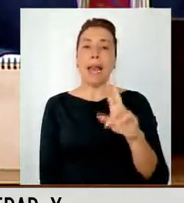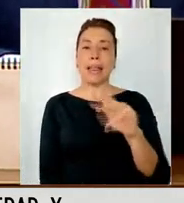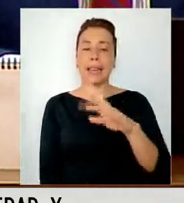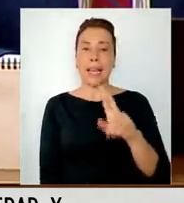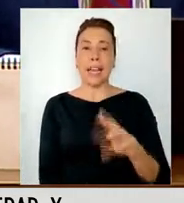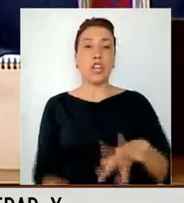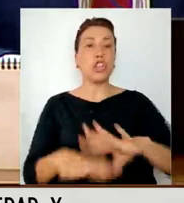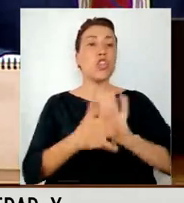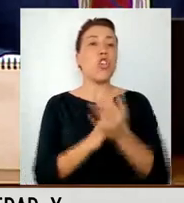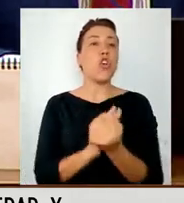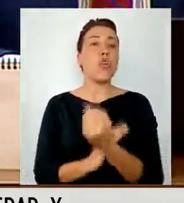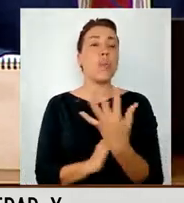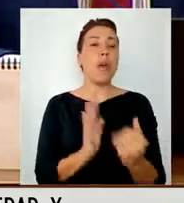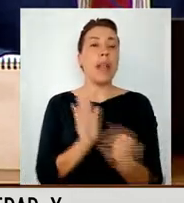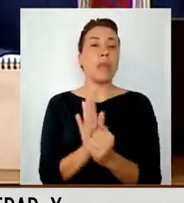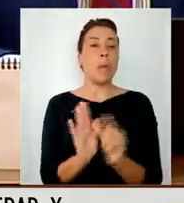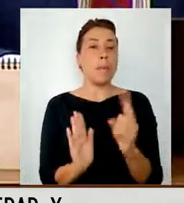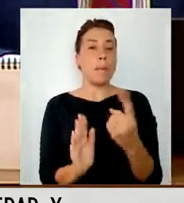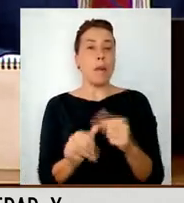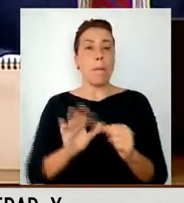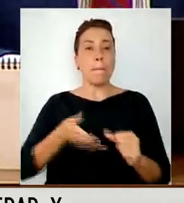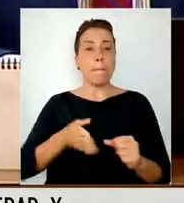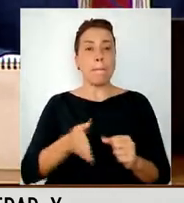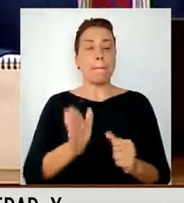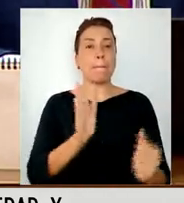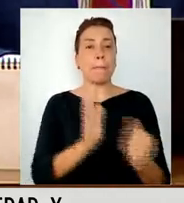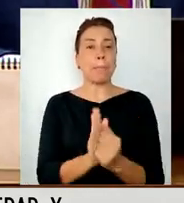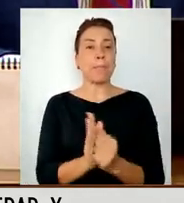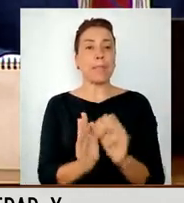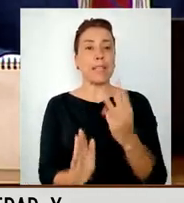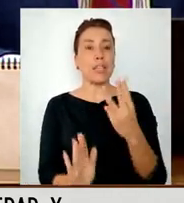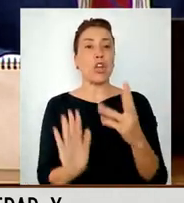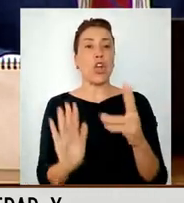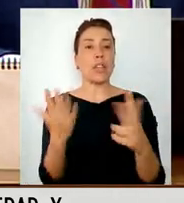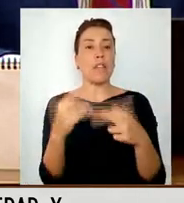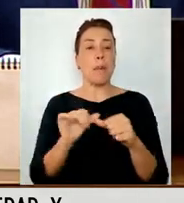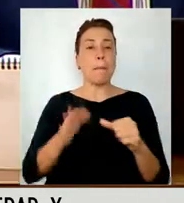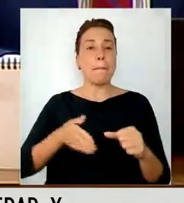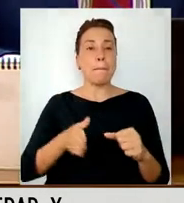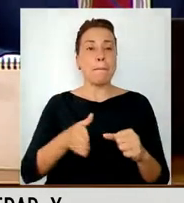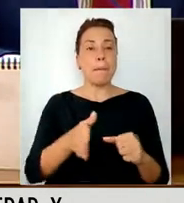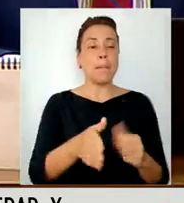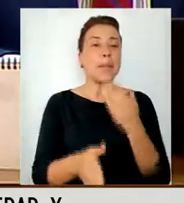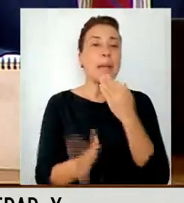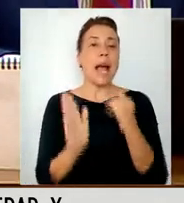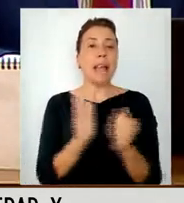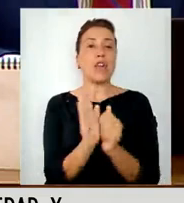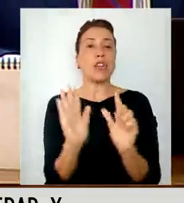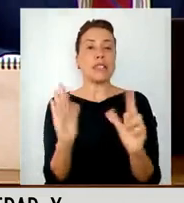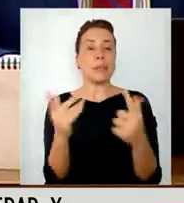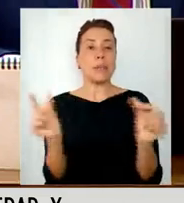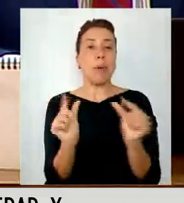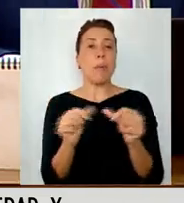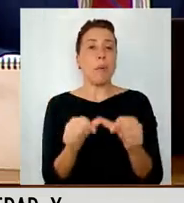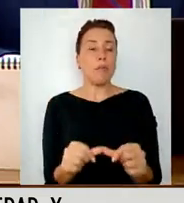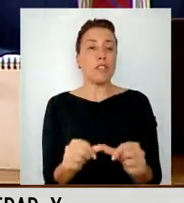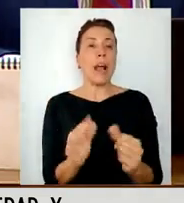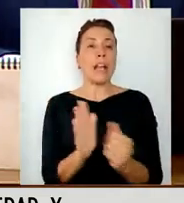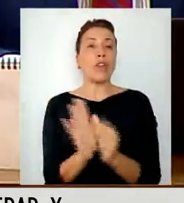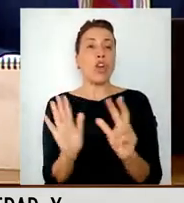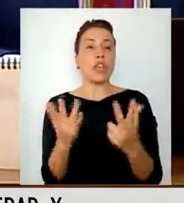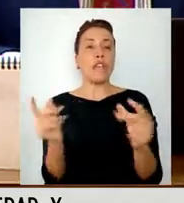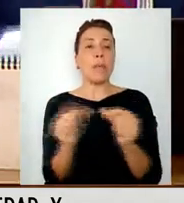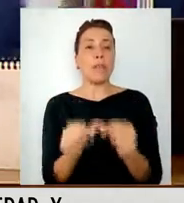del artículo primero permanente los artículos tercero y octavo permanente y los artículos séptimo transitorio artículo octavo transitorio de la cámara